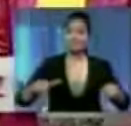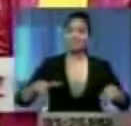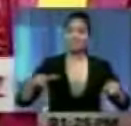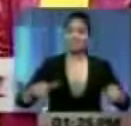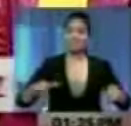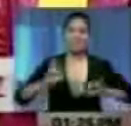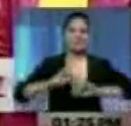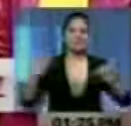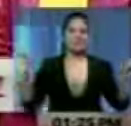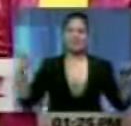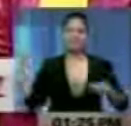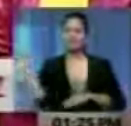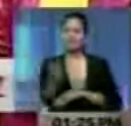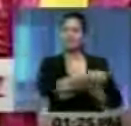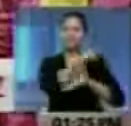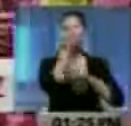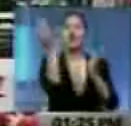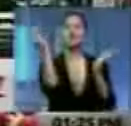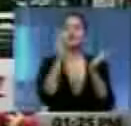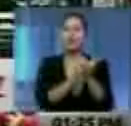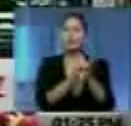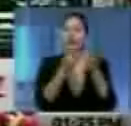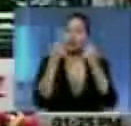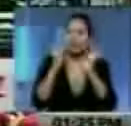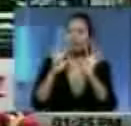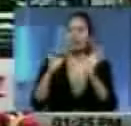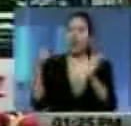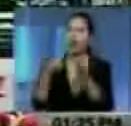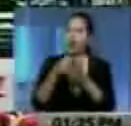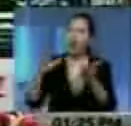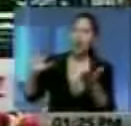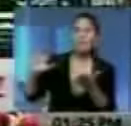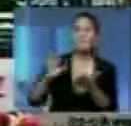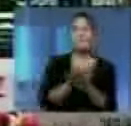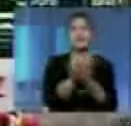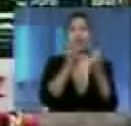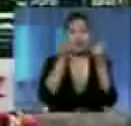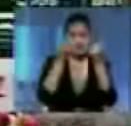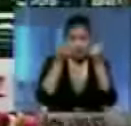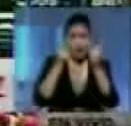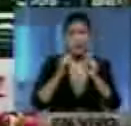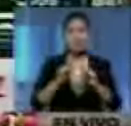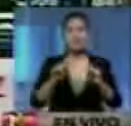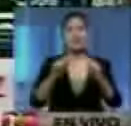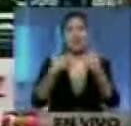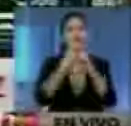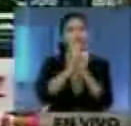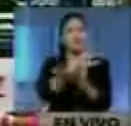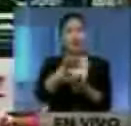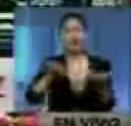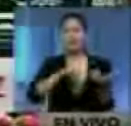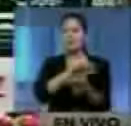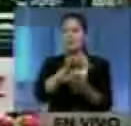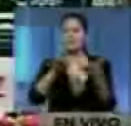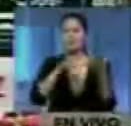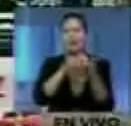hemos derrotado una intentona golpista que pretendía llenar de violencia,